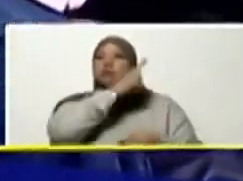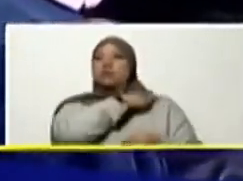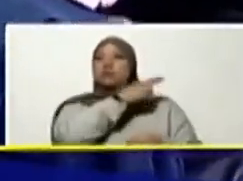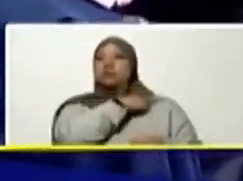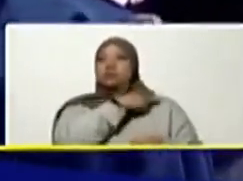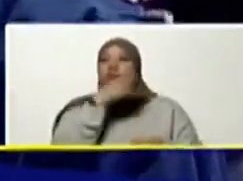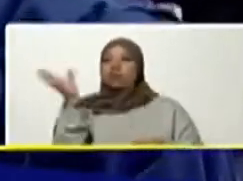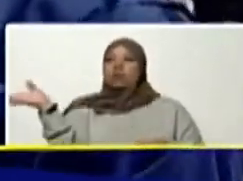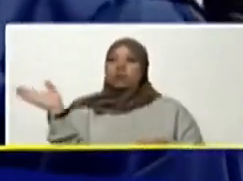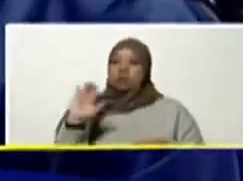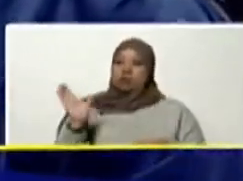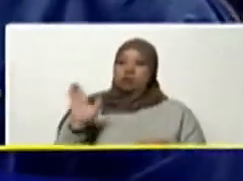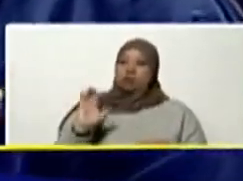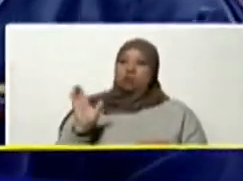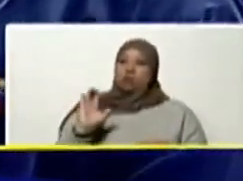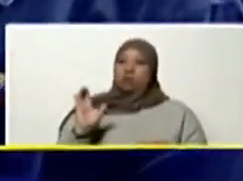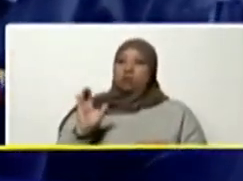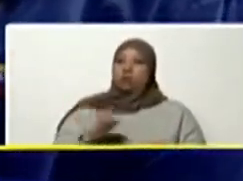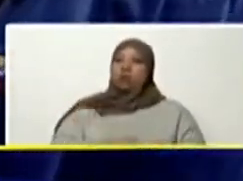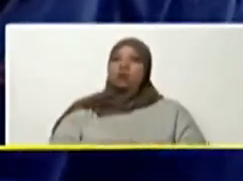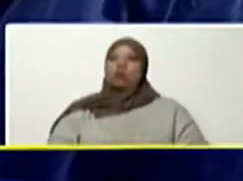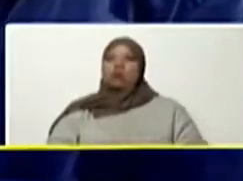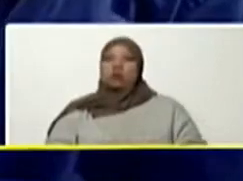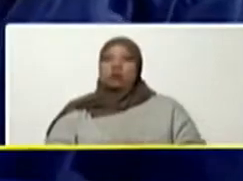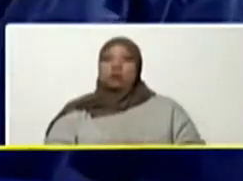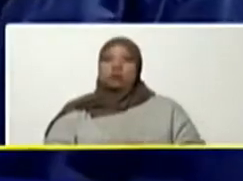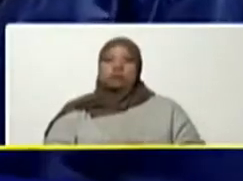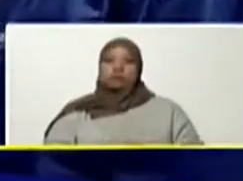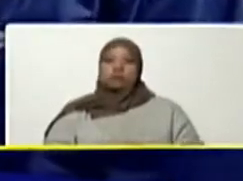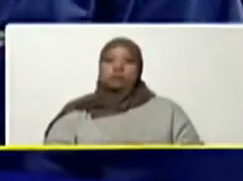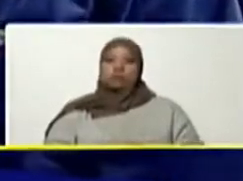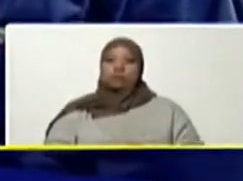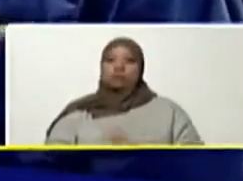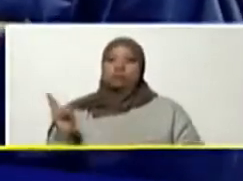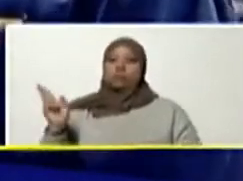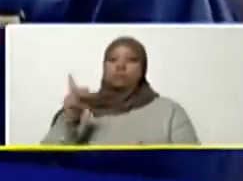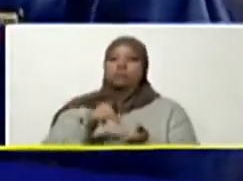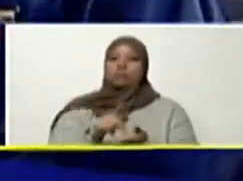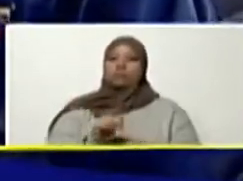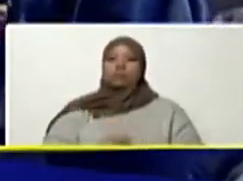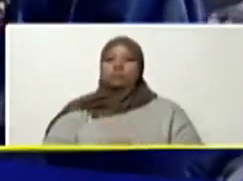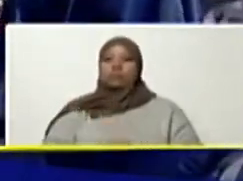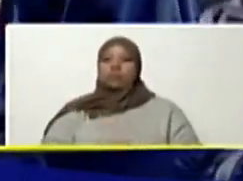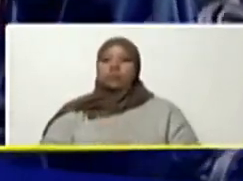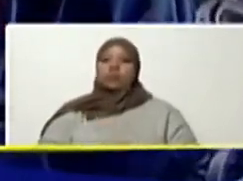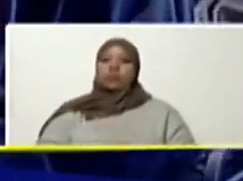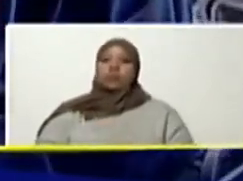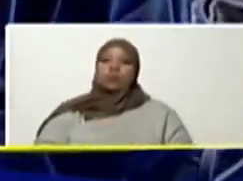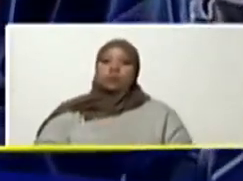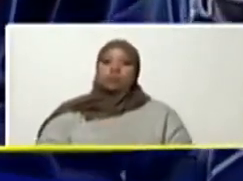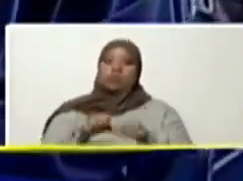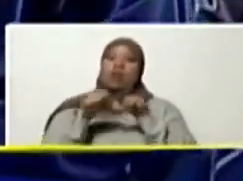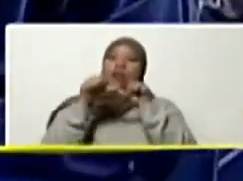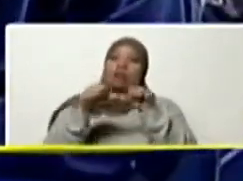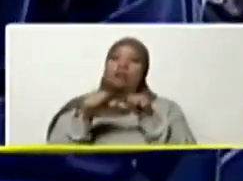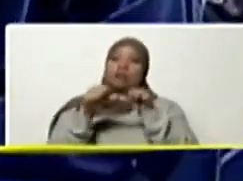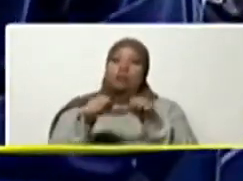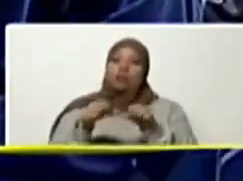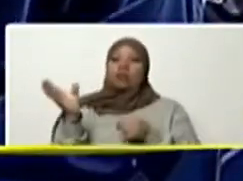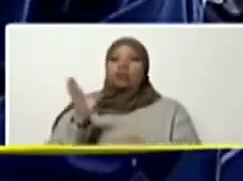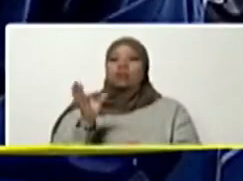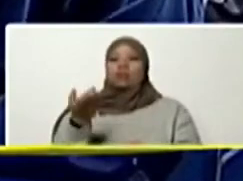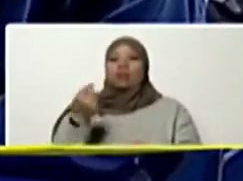gobierno de Caracas, Naúm Fernández, presente y siempre consecuente,